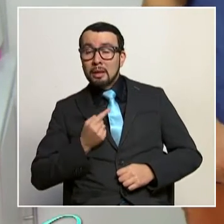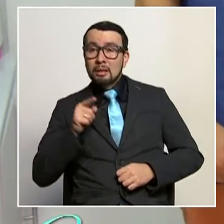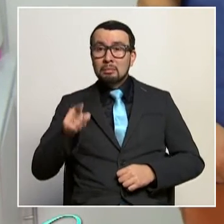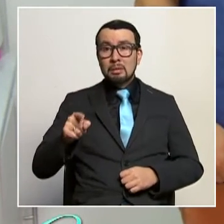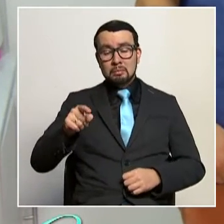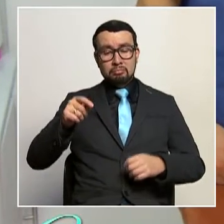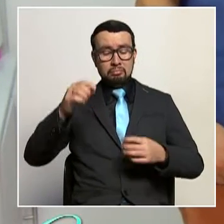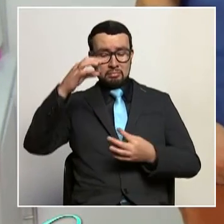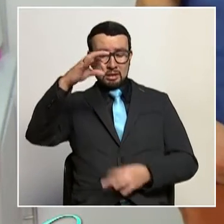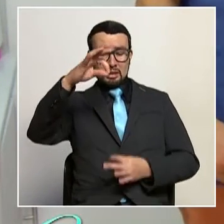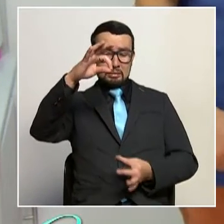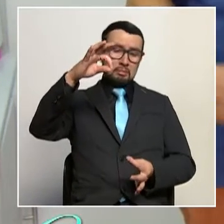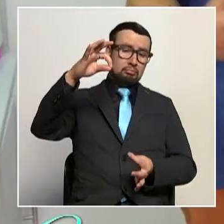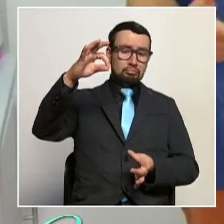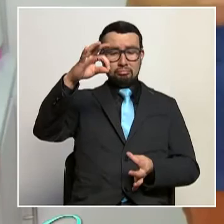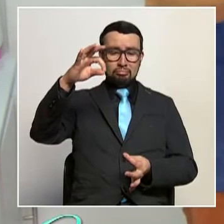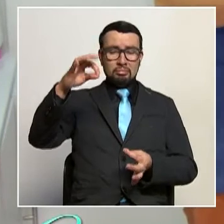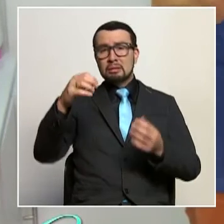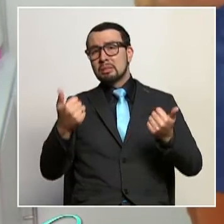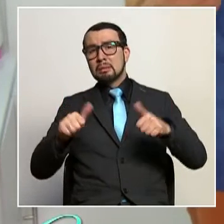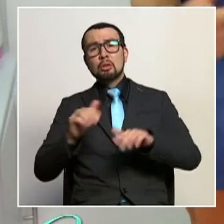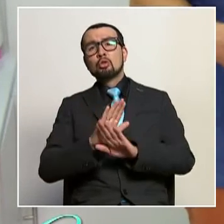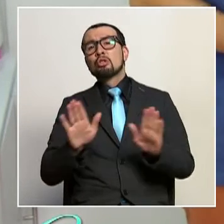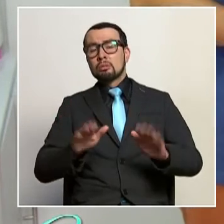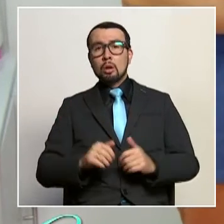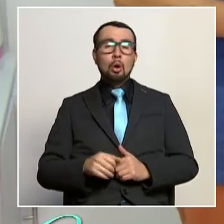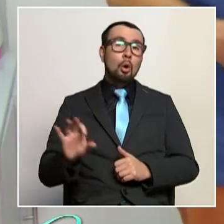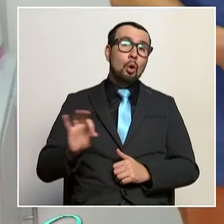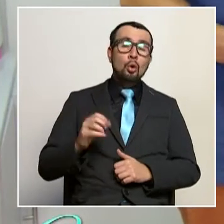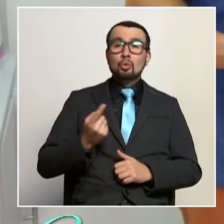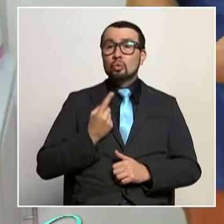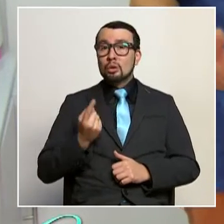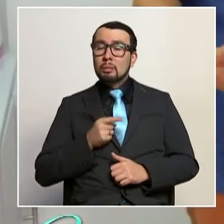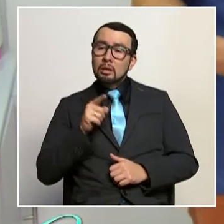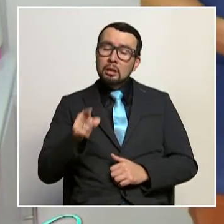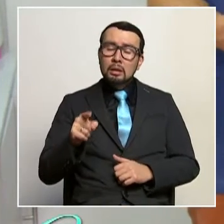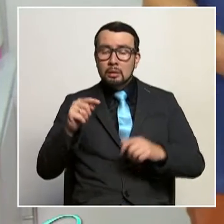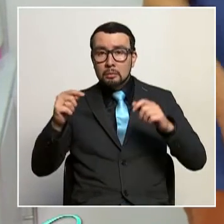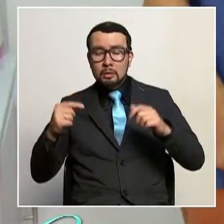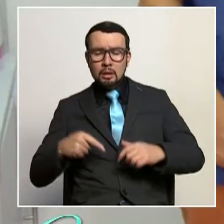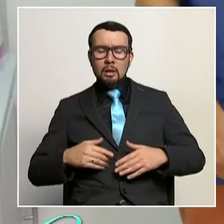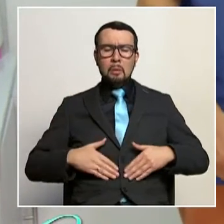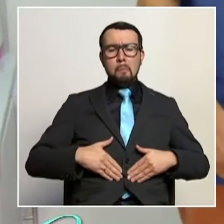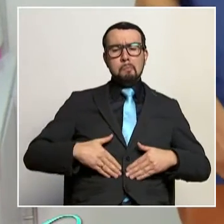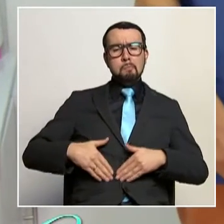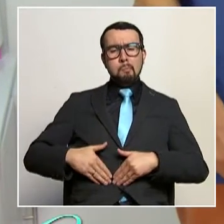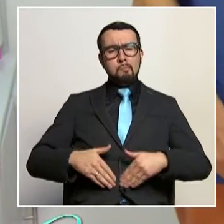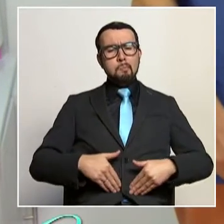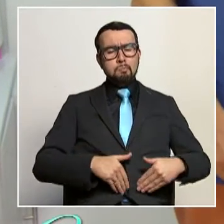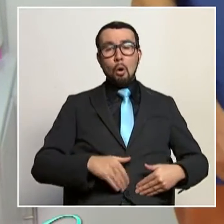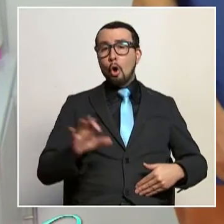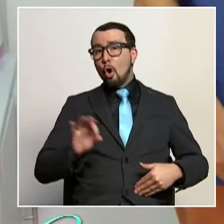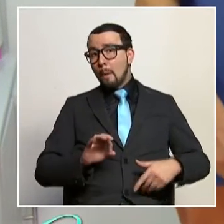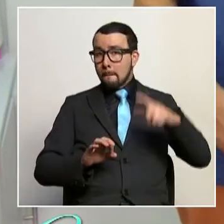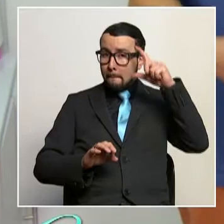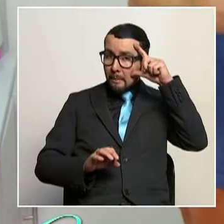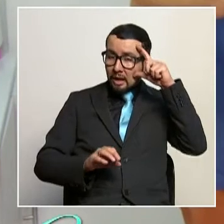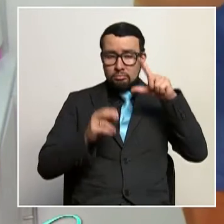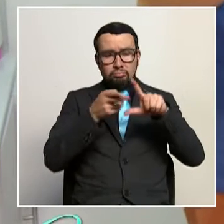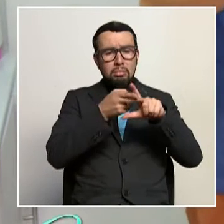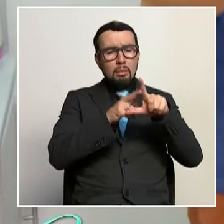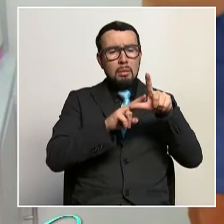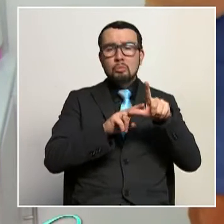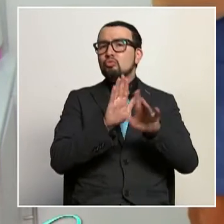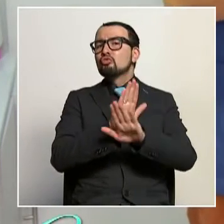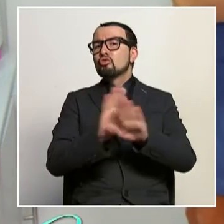exámenes de los pacientes o simplemente realizaba un examen palpatorio del abdomen o un tacto vaginal. Siempre